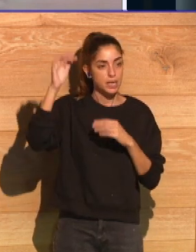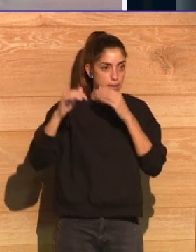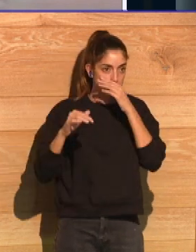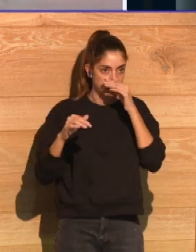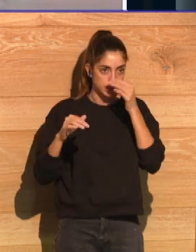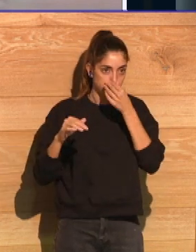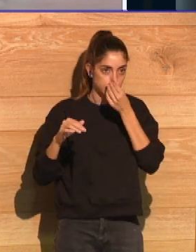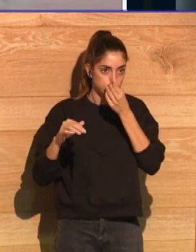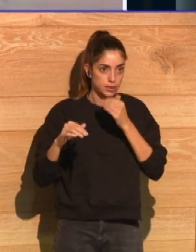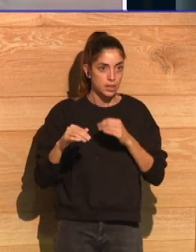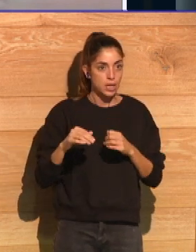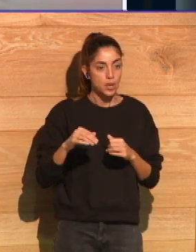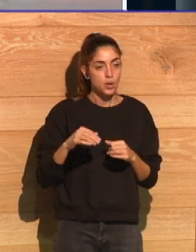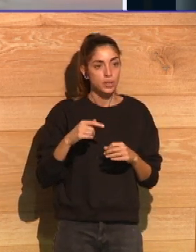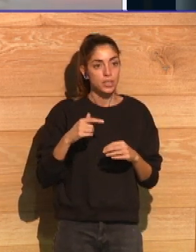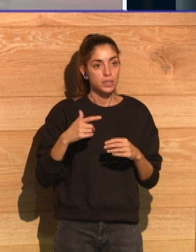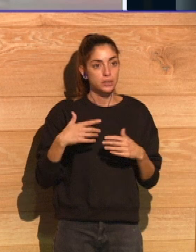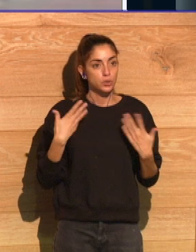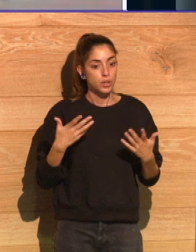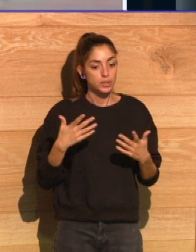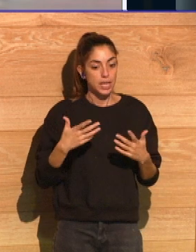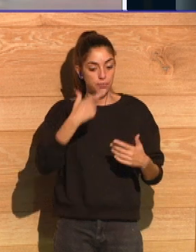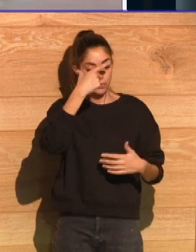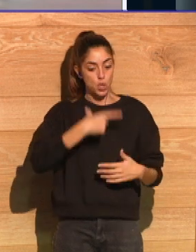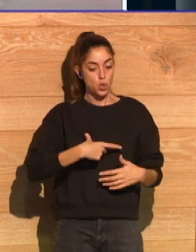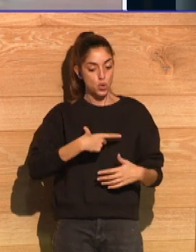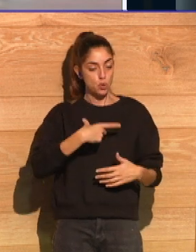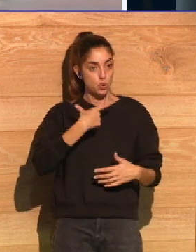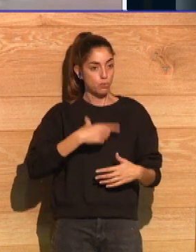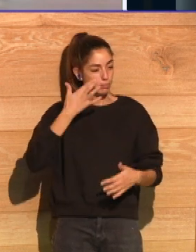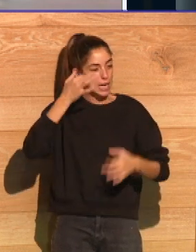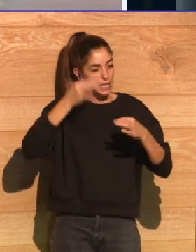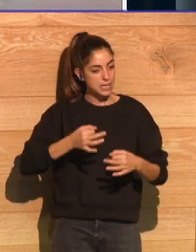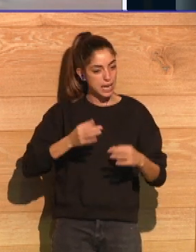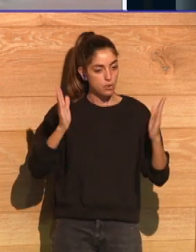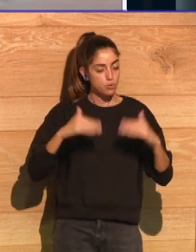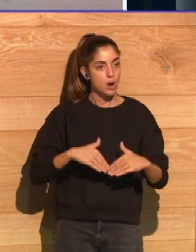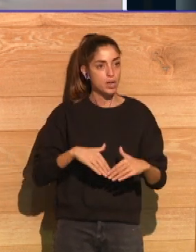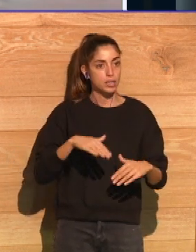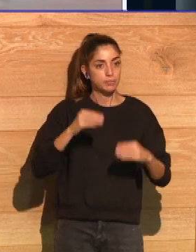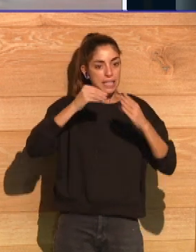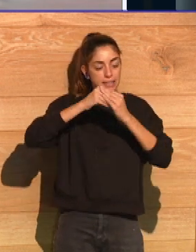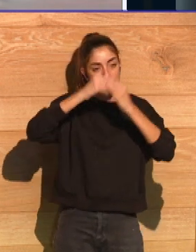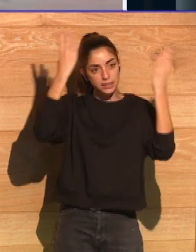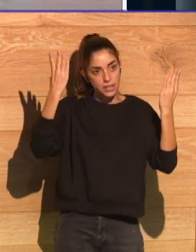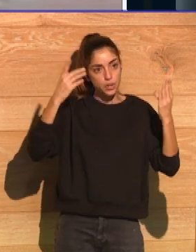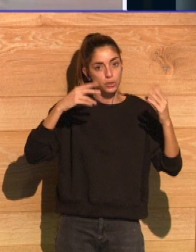De ese entendimiento nuestro de que nuestro yo no es real, sino que es una abstracción, es una